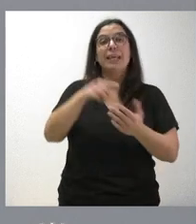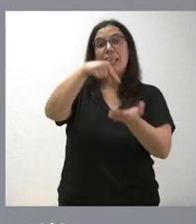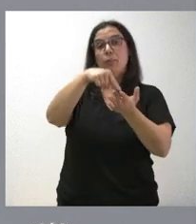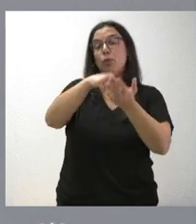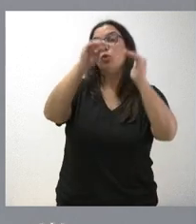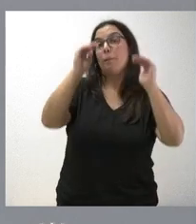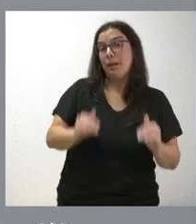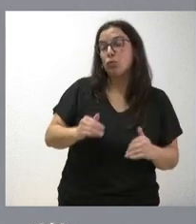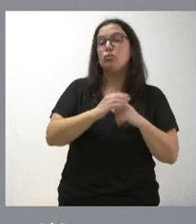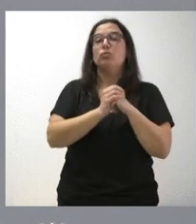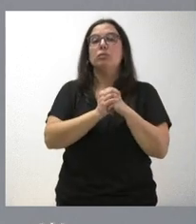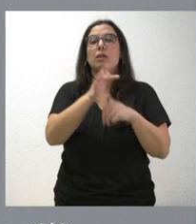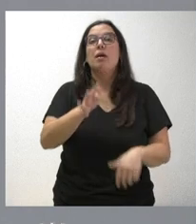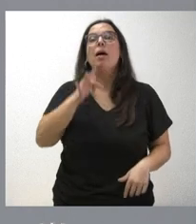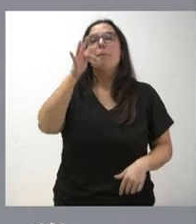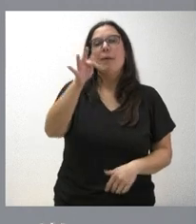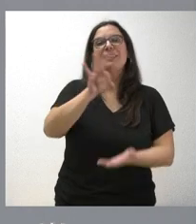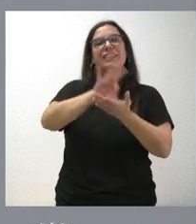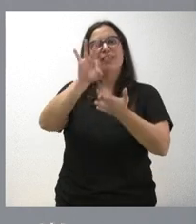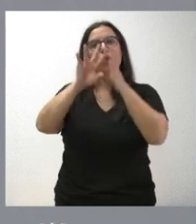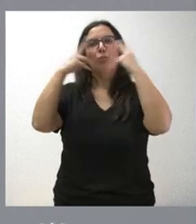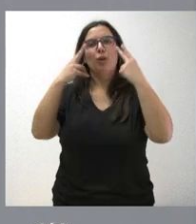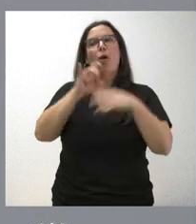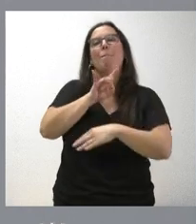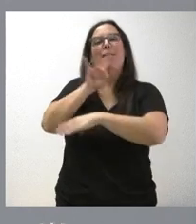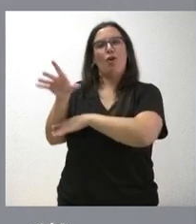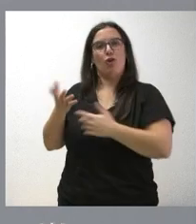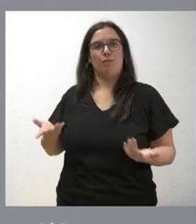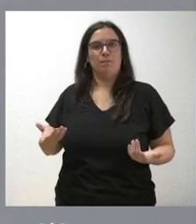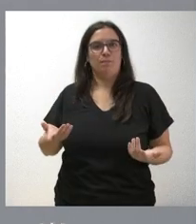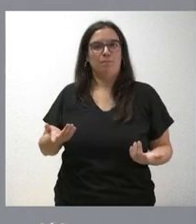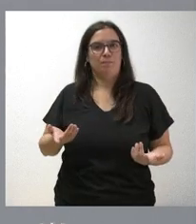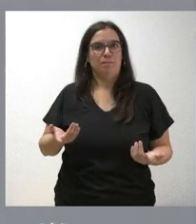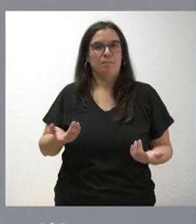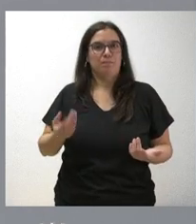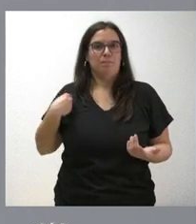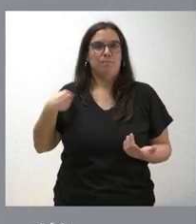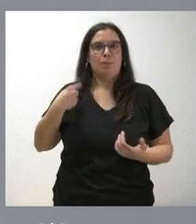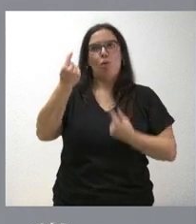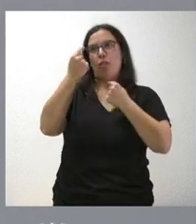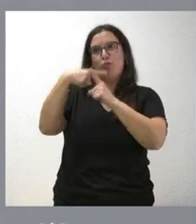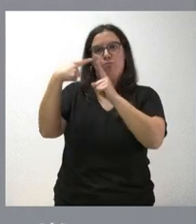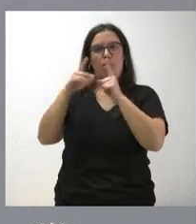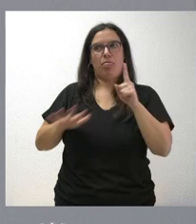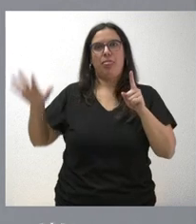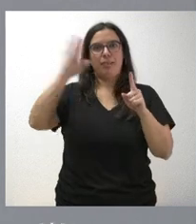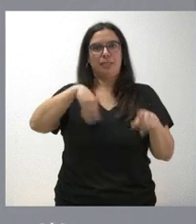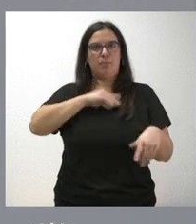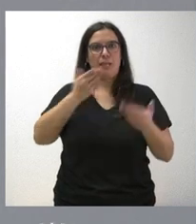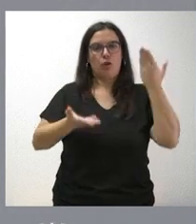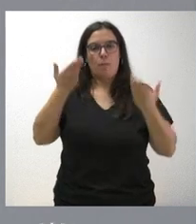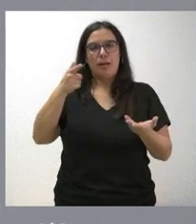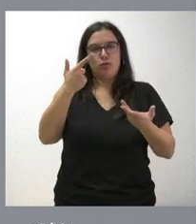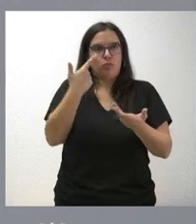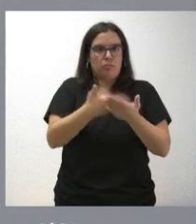que el conjunto nacional y tenemos mejores servicios públicos que que los que se prestan como media en el conjunto de España esto con cuentas